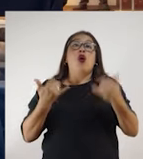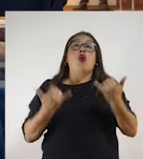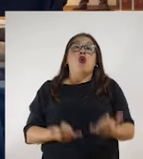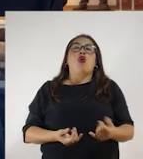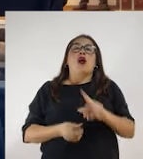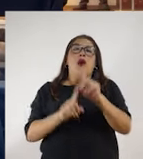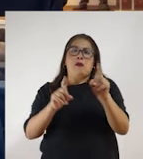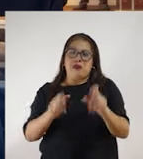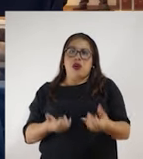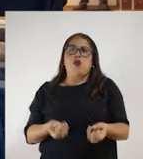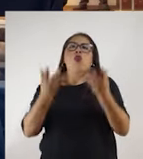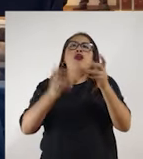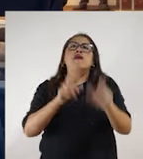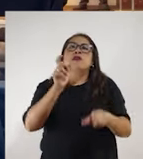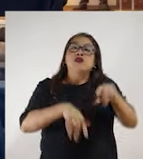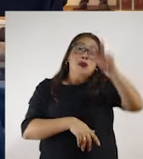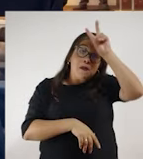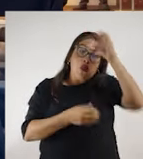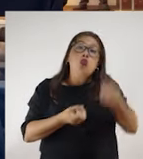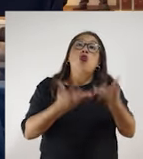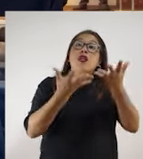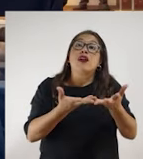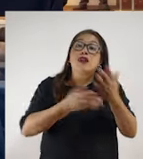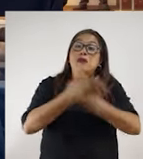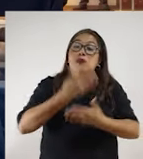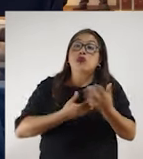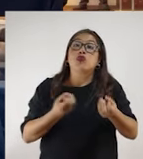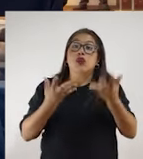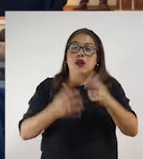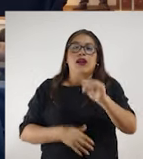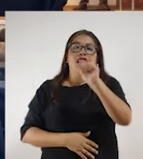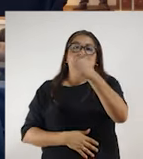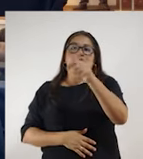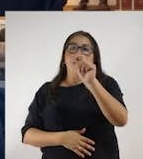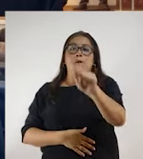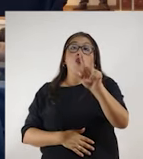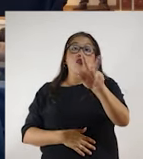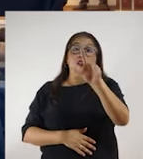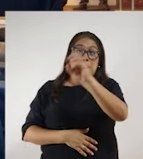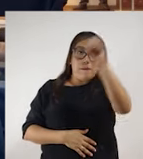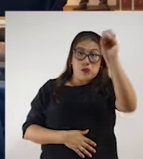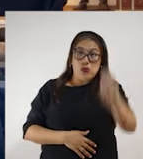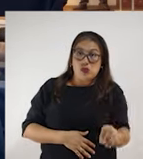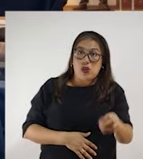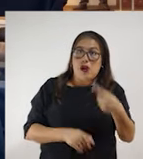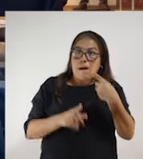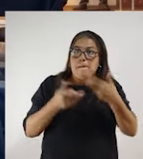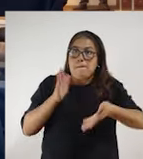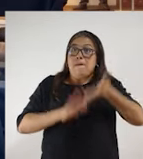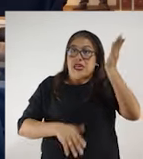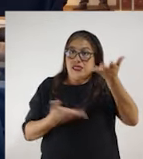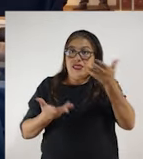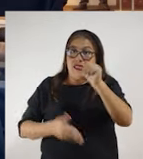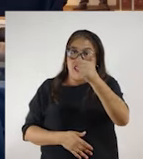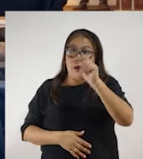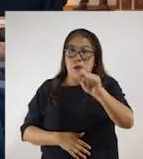son, ¿cuántas personas aproximadamente en el Perú? El 10.3%, más del